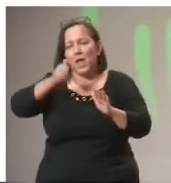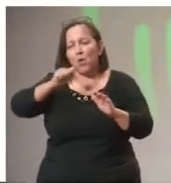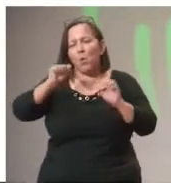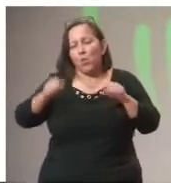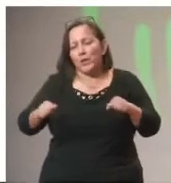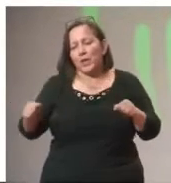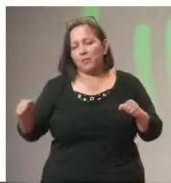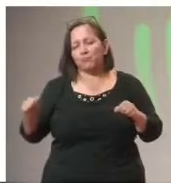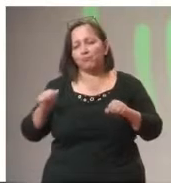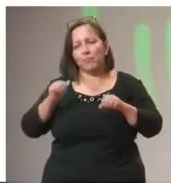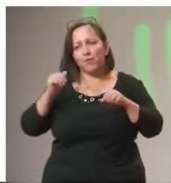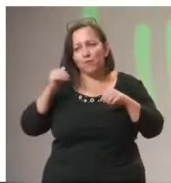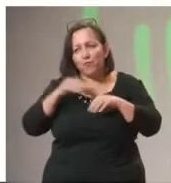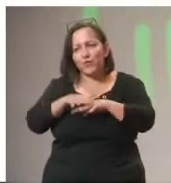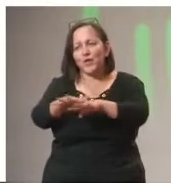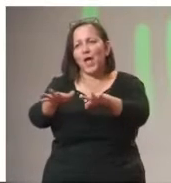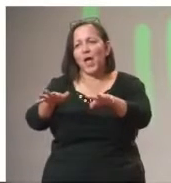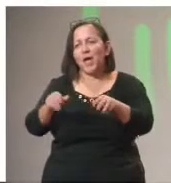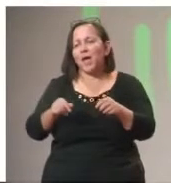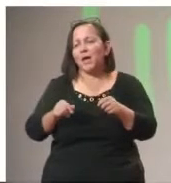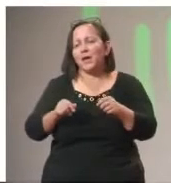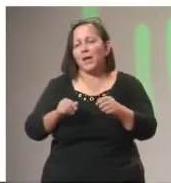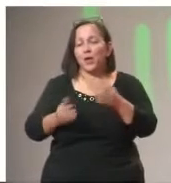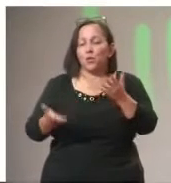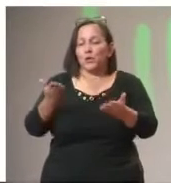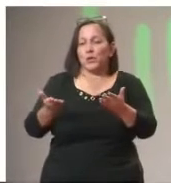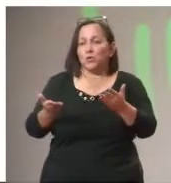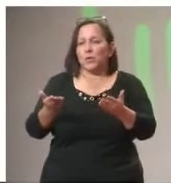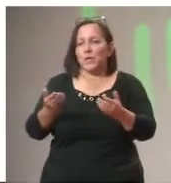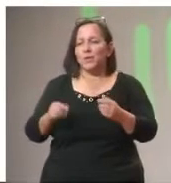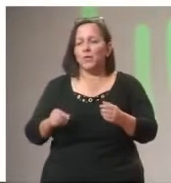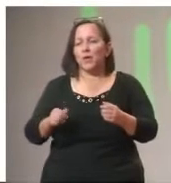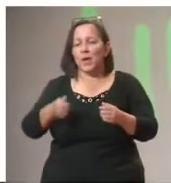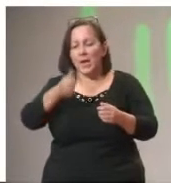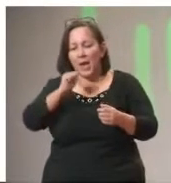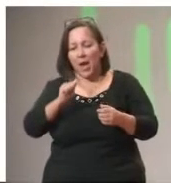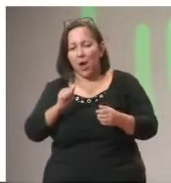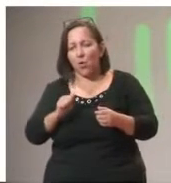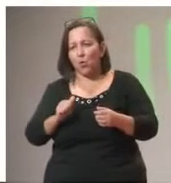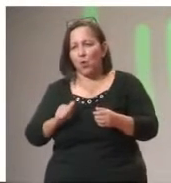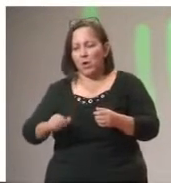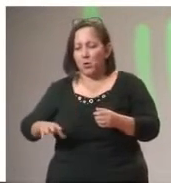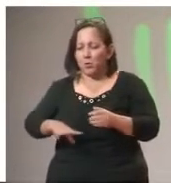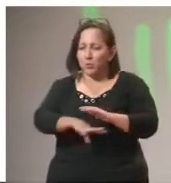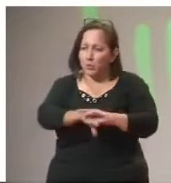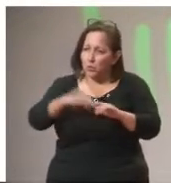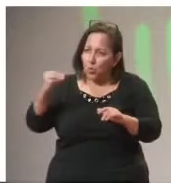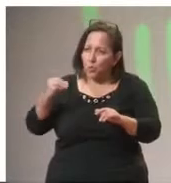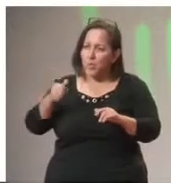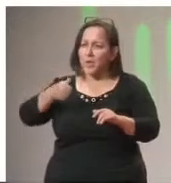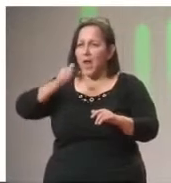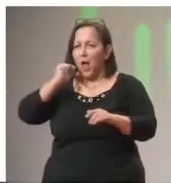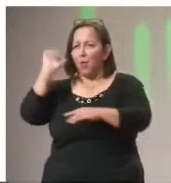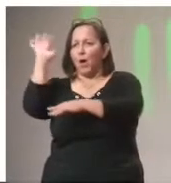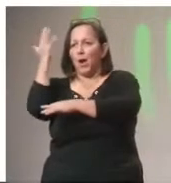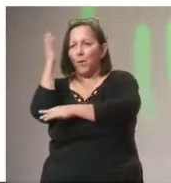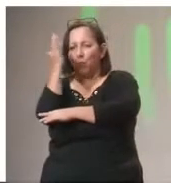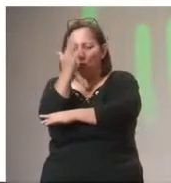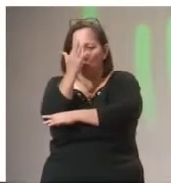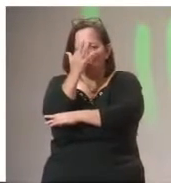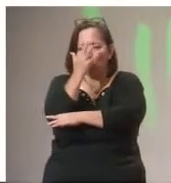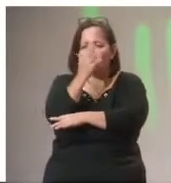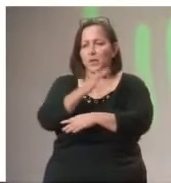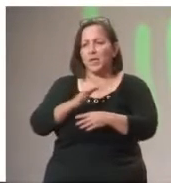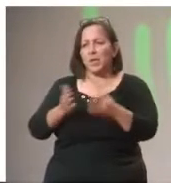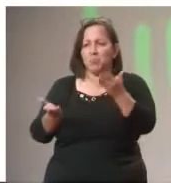cosas. Hay un proceso de equilibrio, el agua se recarga en el suelo, en el bosque, bajo condiciones